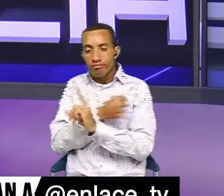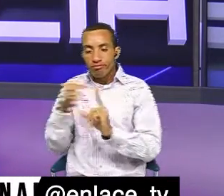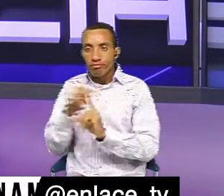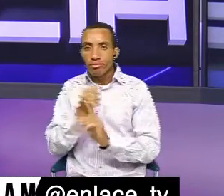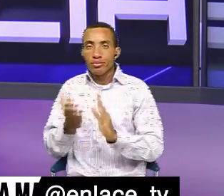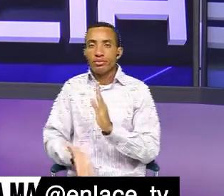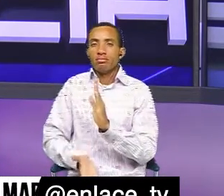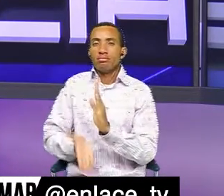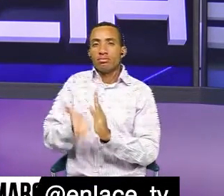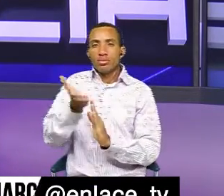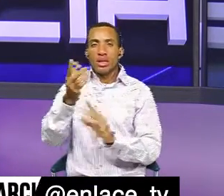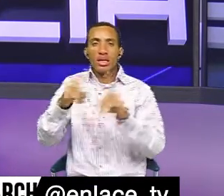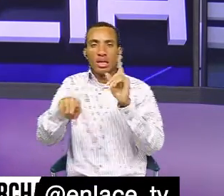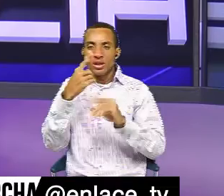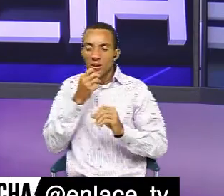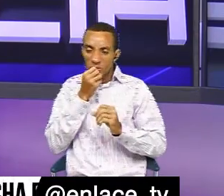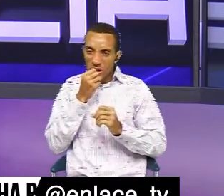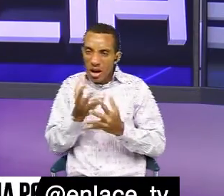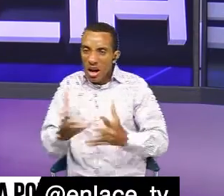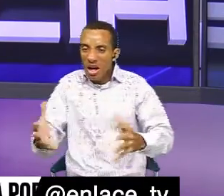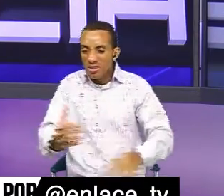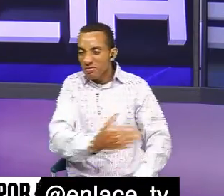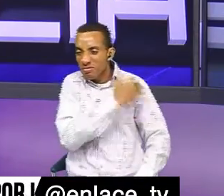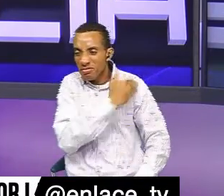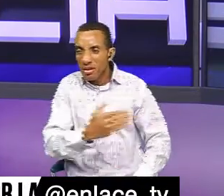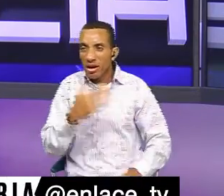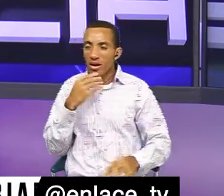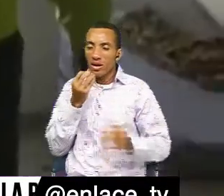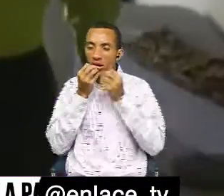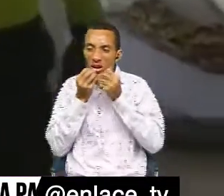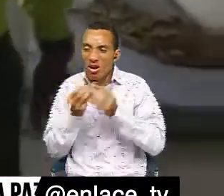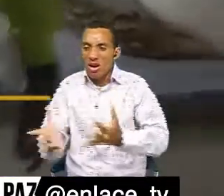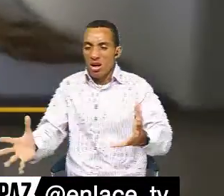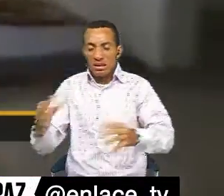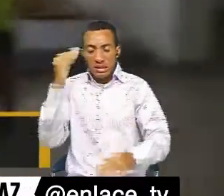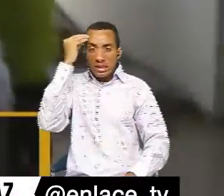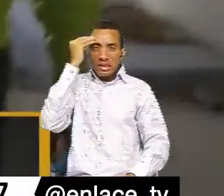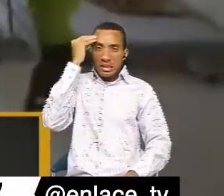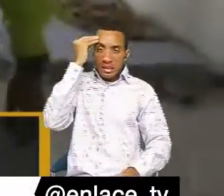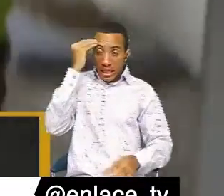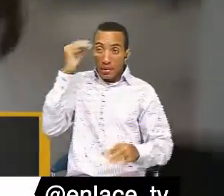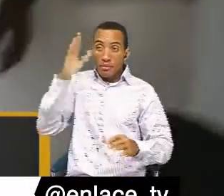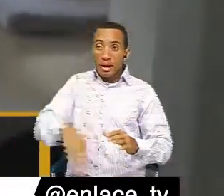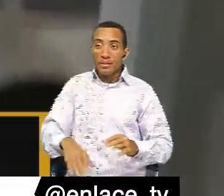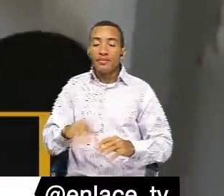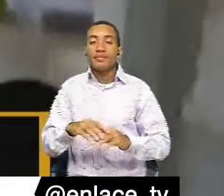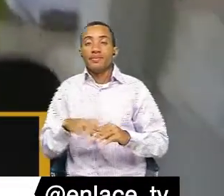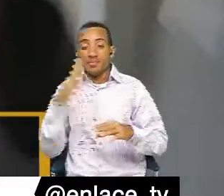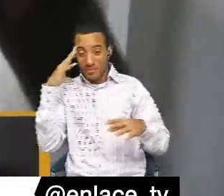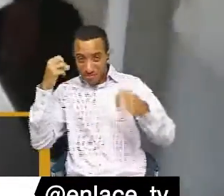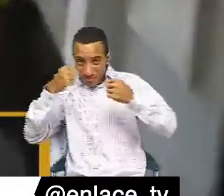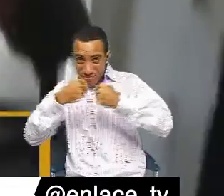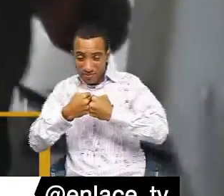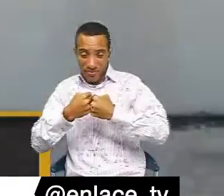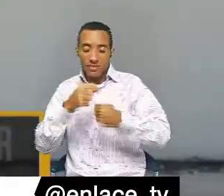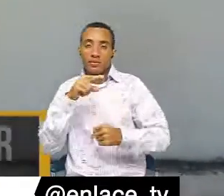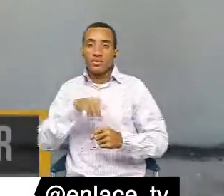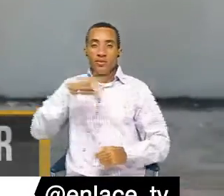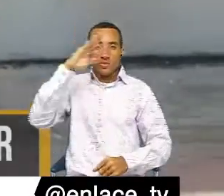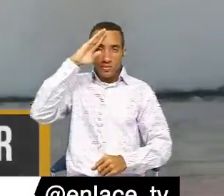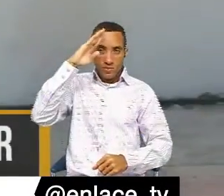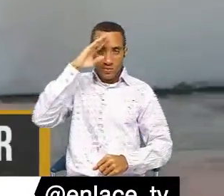agresiones físicas, psicológicas y verbales en la ciudad y región. En un trabajo mancomunado entre Policía Nacional y la Fiscalía General de la